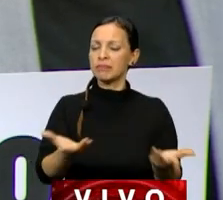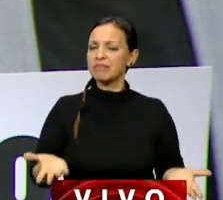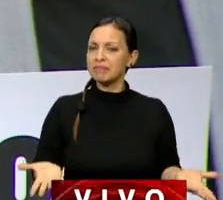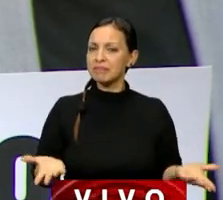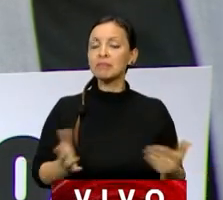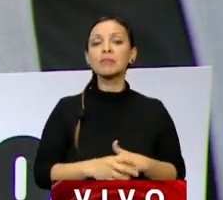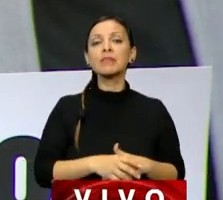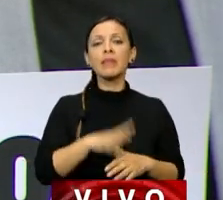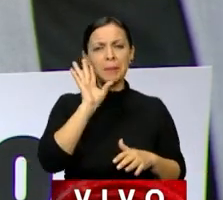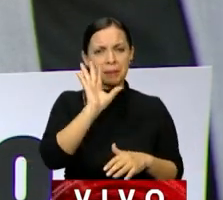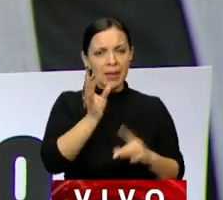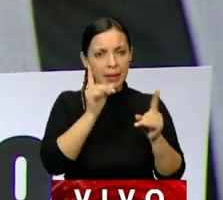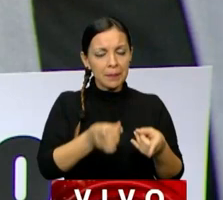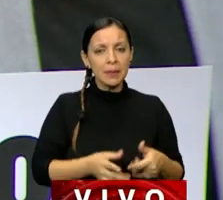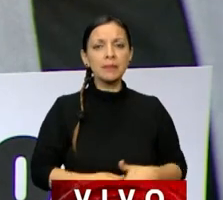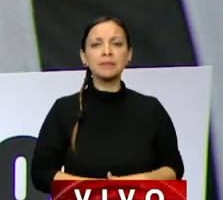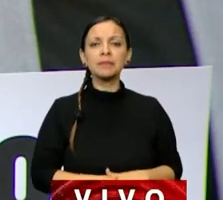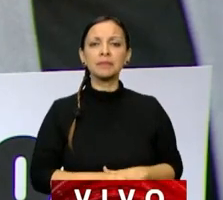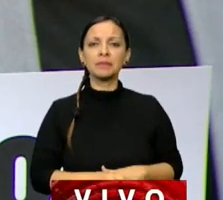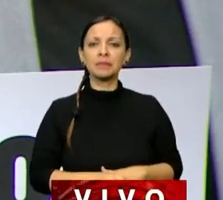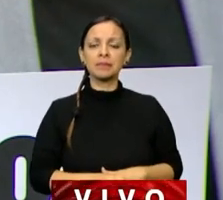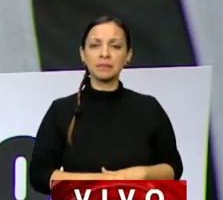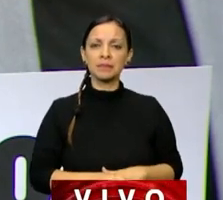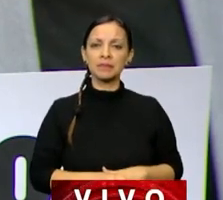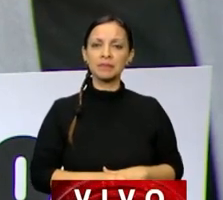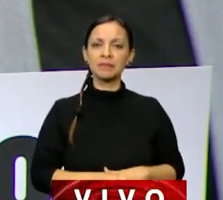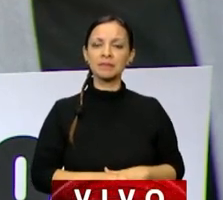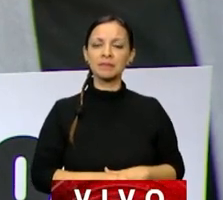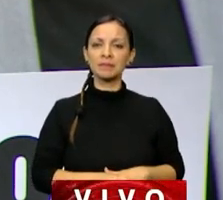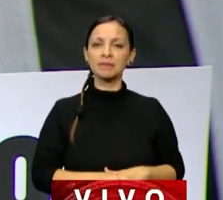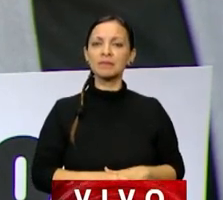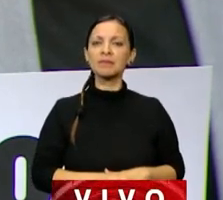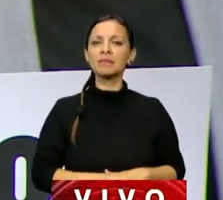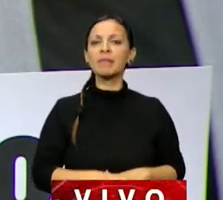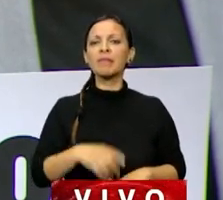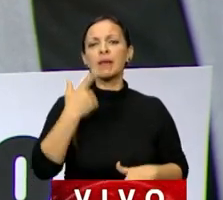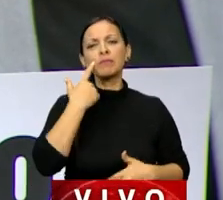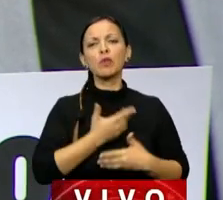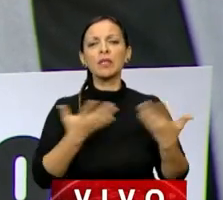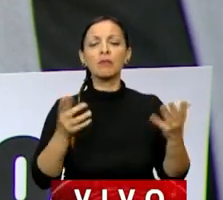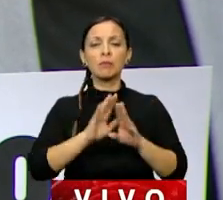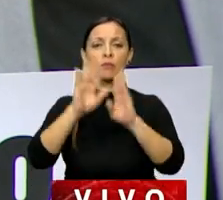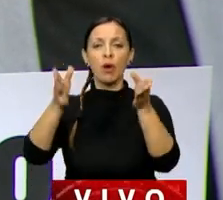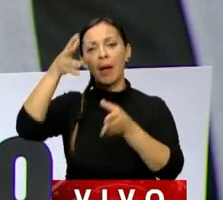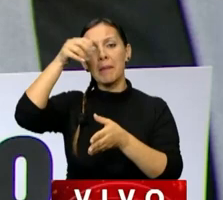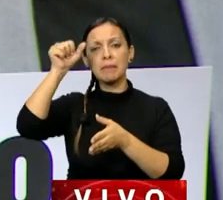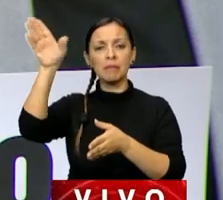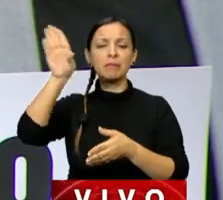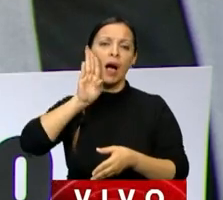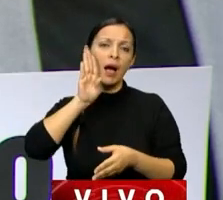Está claro también que no solo han mostrado su beneplácito la embajada